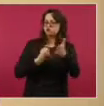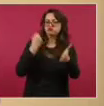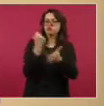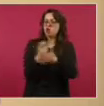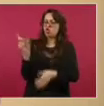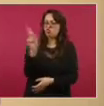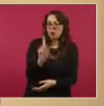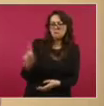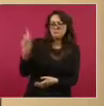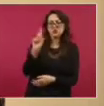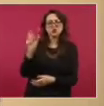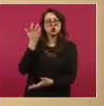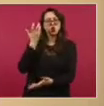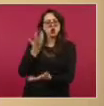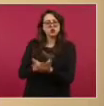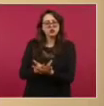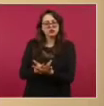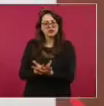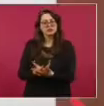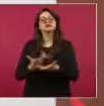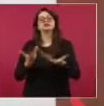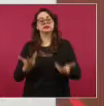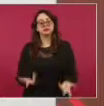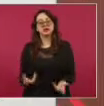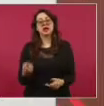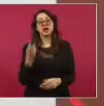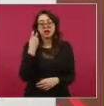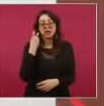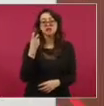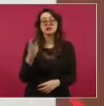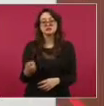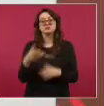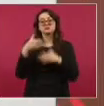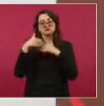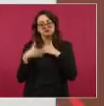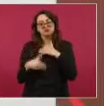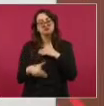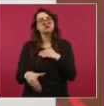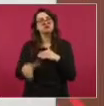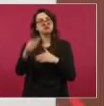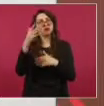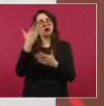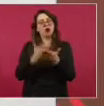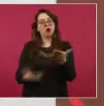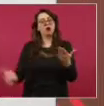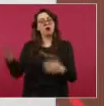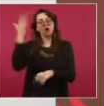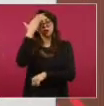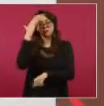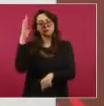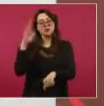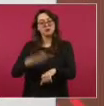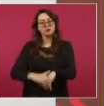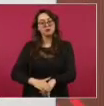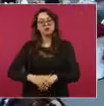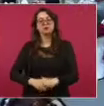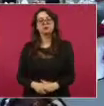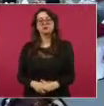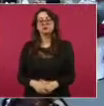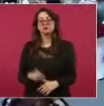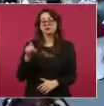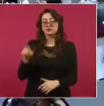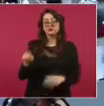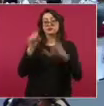que acordaría añadir la palabra mundial a su nombre, tal y como hoy la recordamos. Organización que nace por